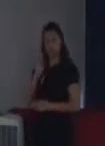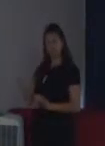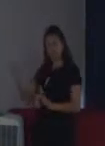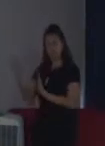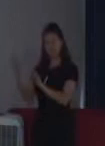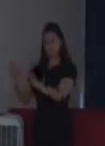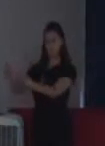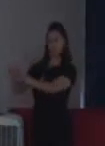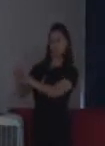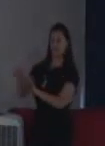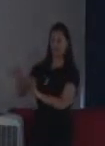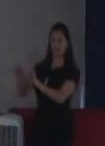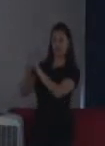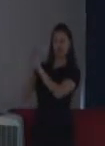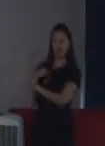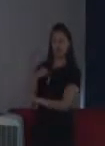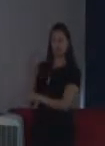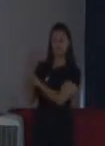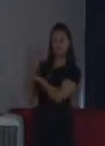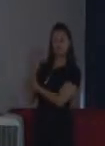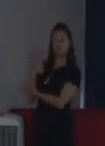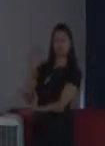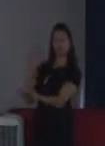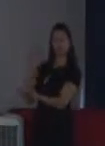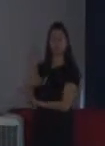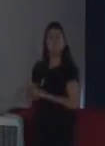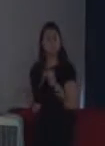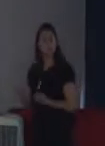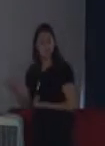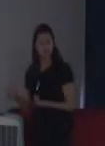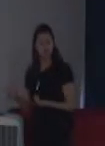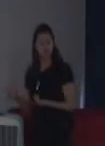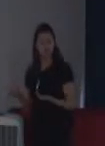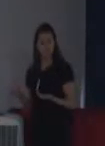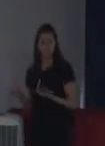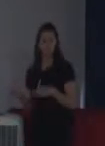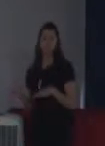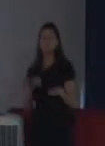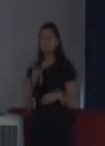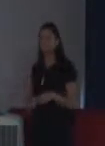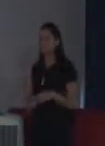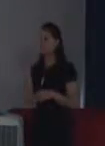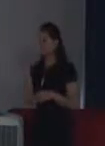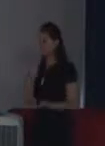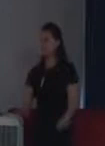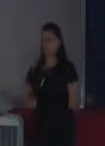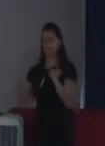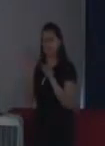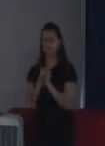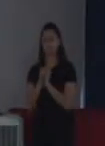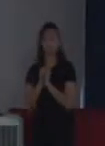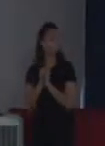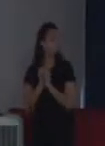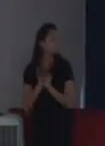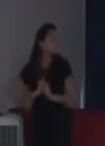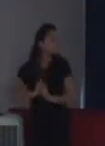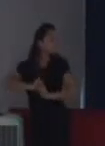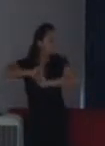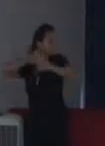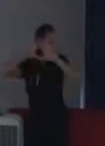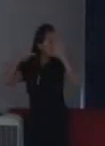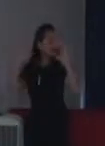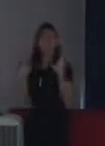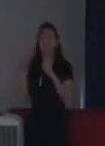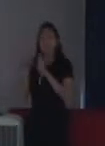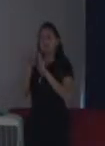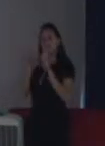esta legislación o frente a esta propuesta? Otra que me parece muy importante, claridad en las